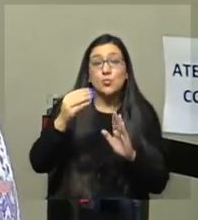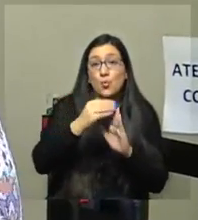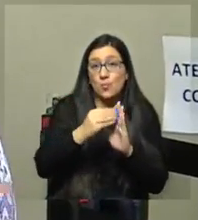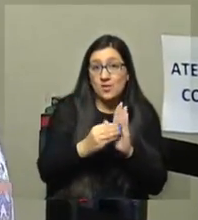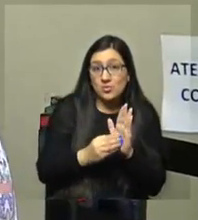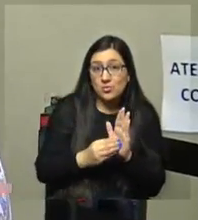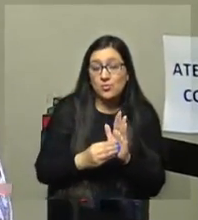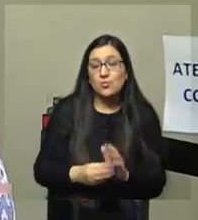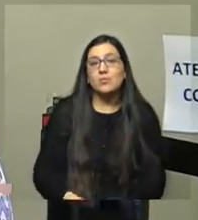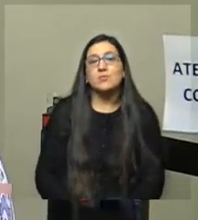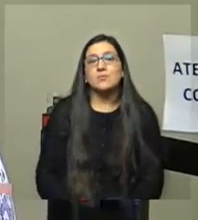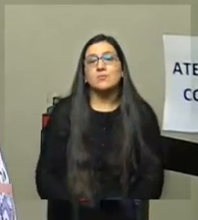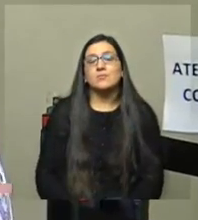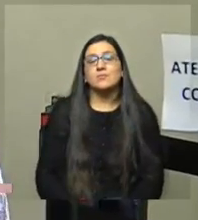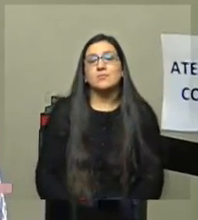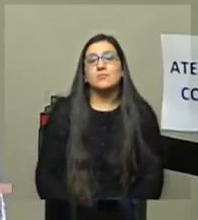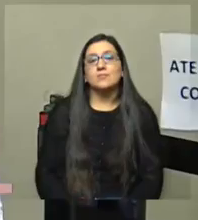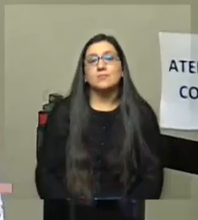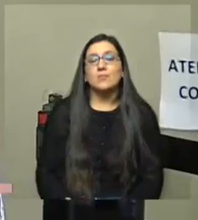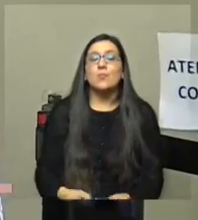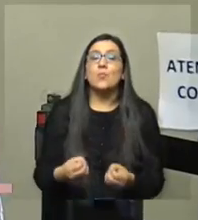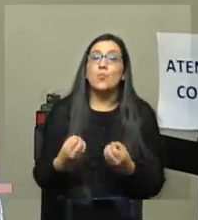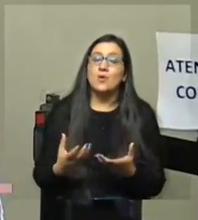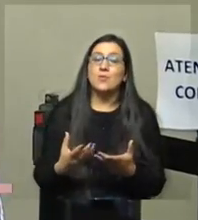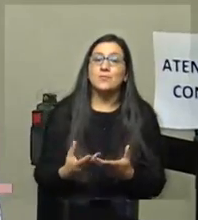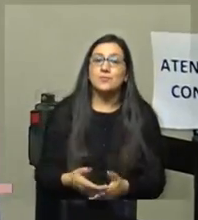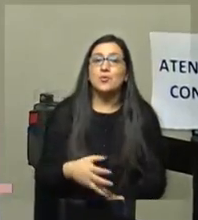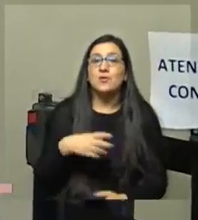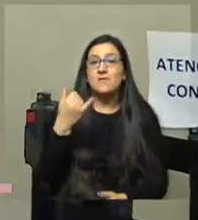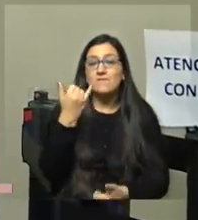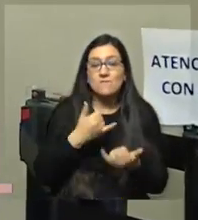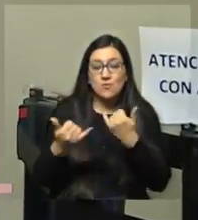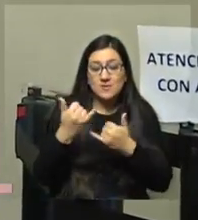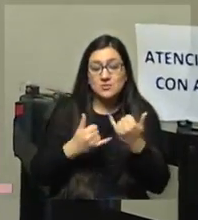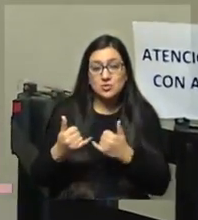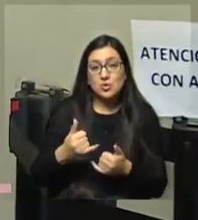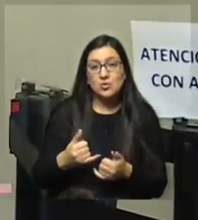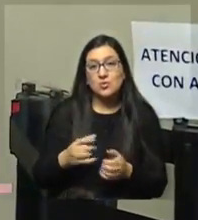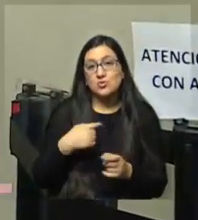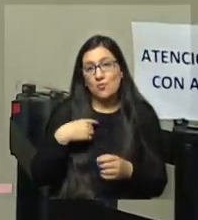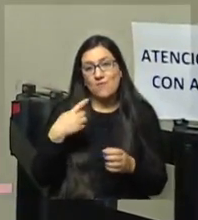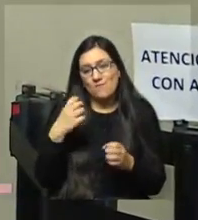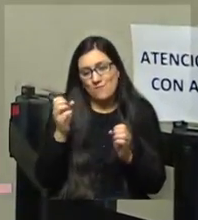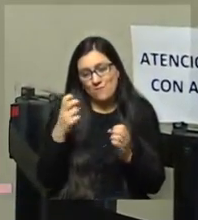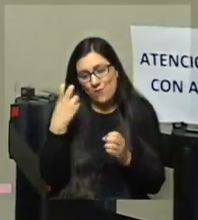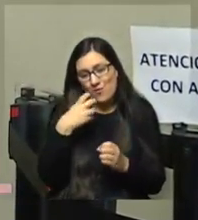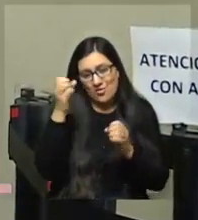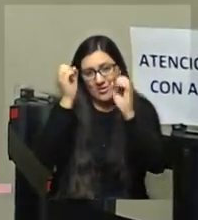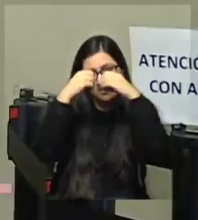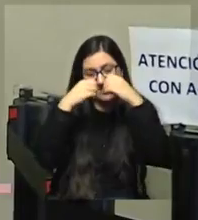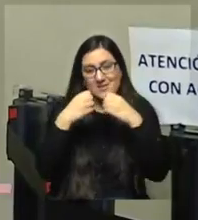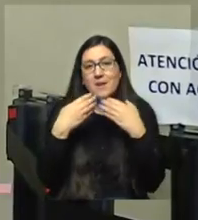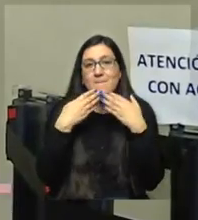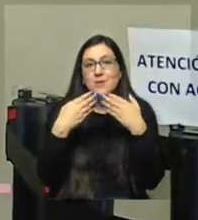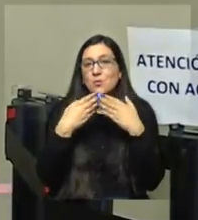las situaciones caso a caso. Bien, Cecilia, bueno, buscando información acerca de esta entrevista, googleando de las preguntas más comunes cuando uno pone